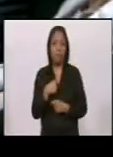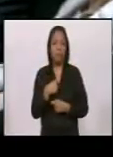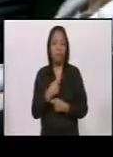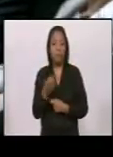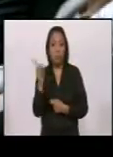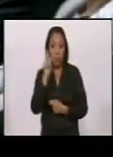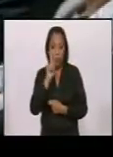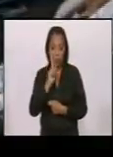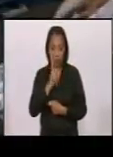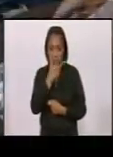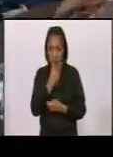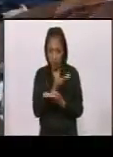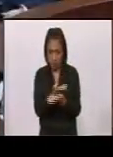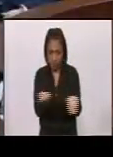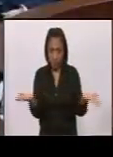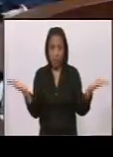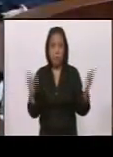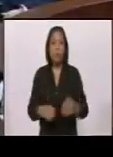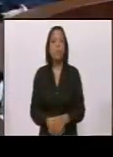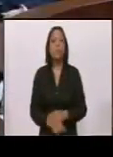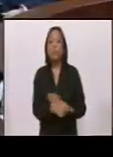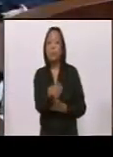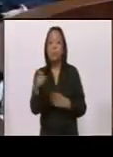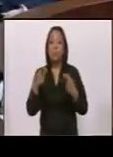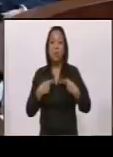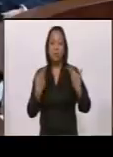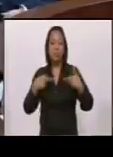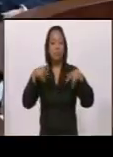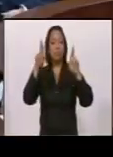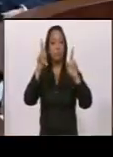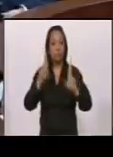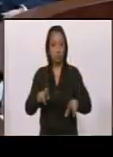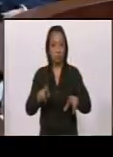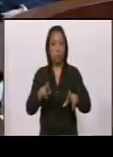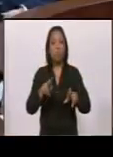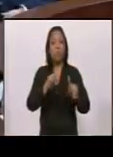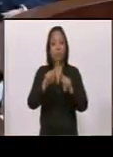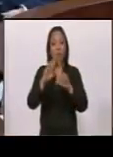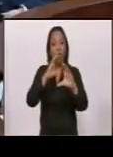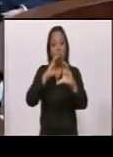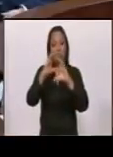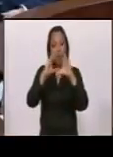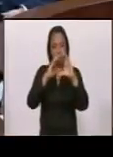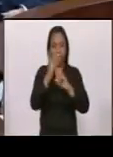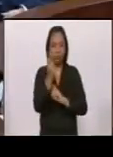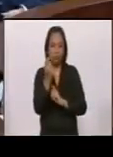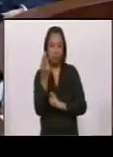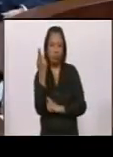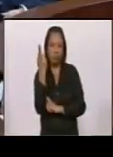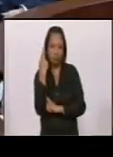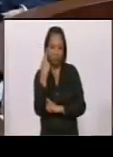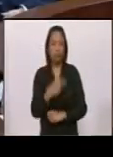y señores, señores representantes de los medios de comunicación.